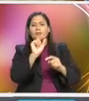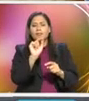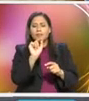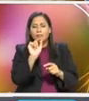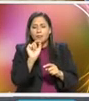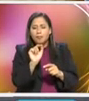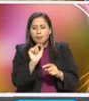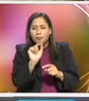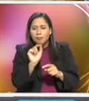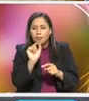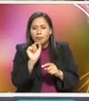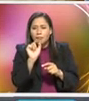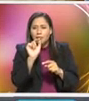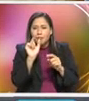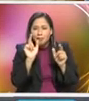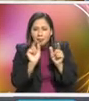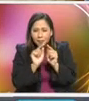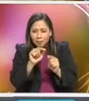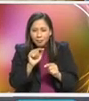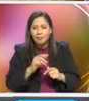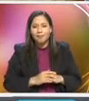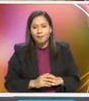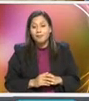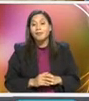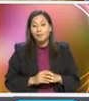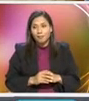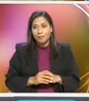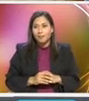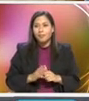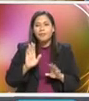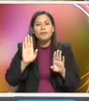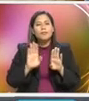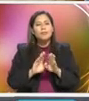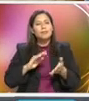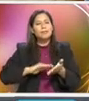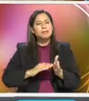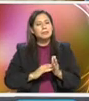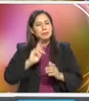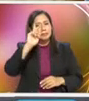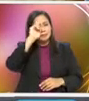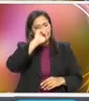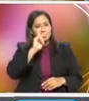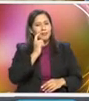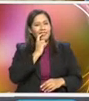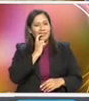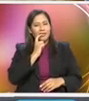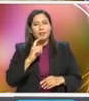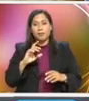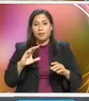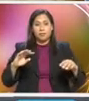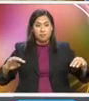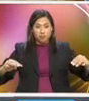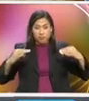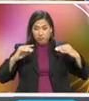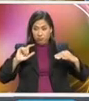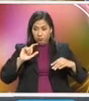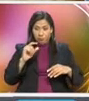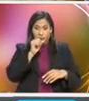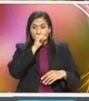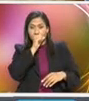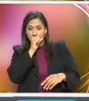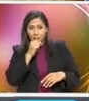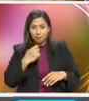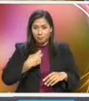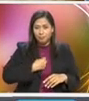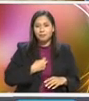¿Qué nos está diciendo? Es una forma nada más de prudencia, era una persona que cuidaba mucho las formas, que cuidaba